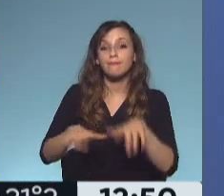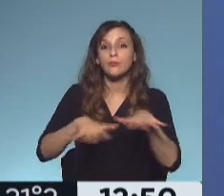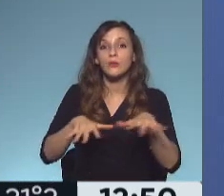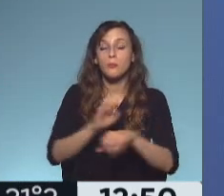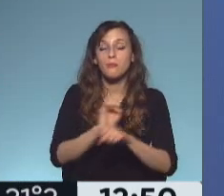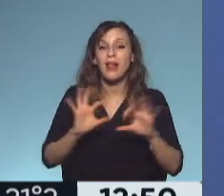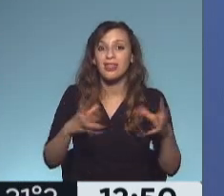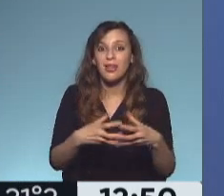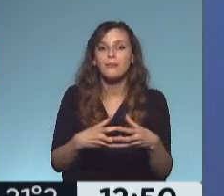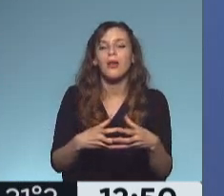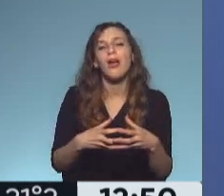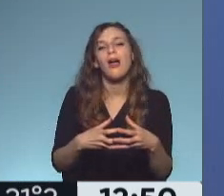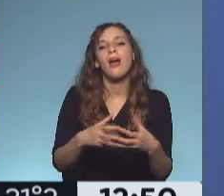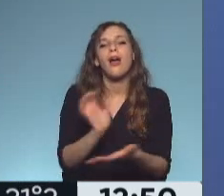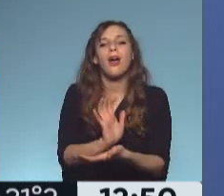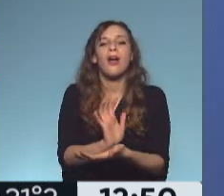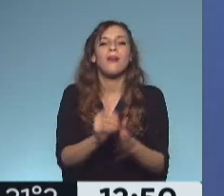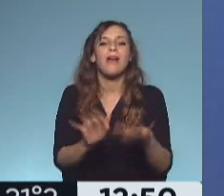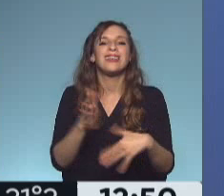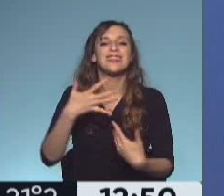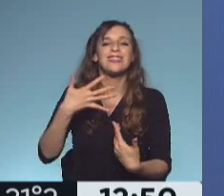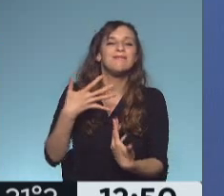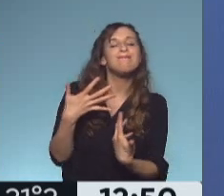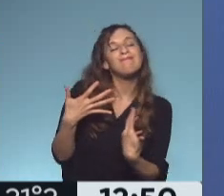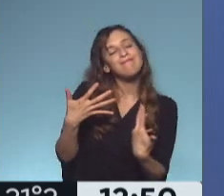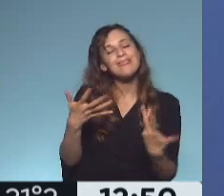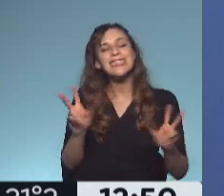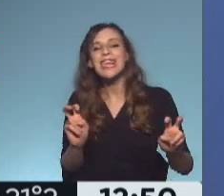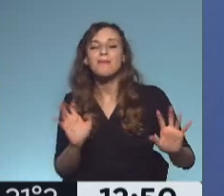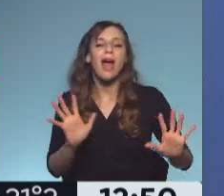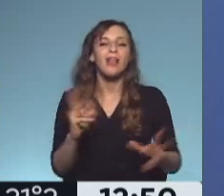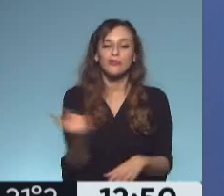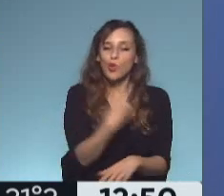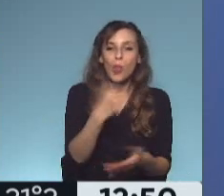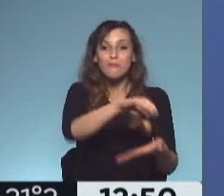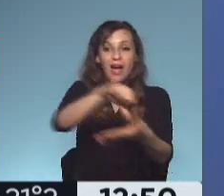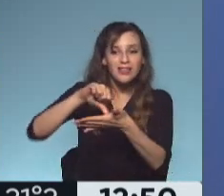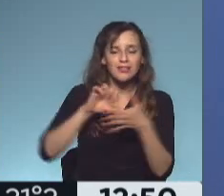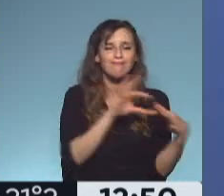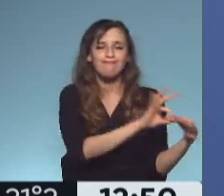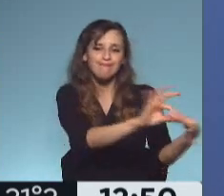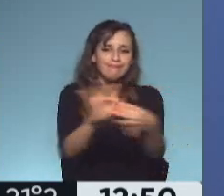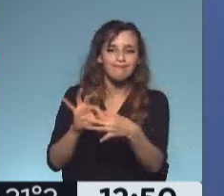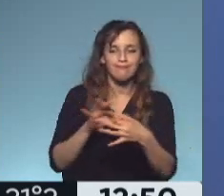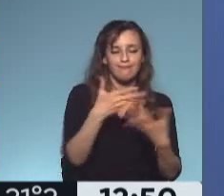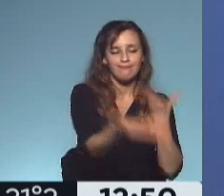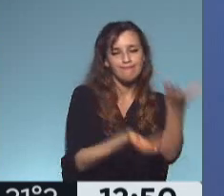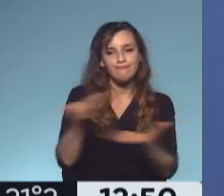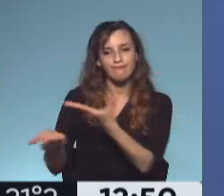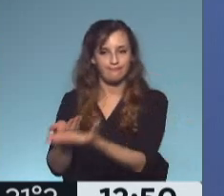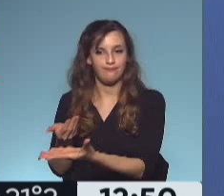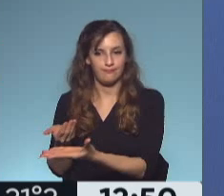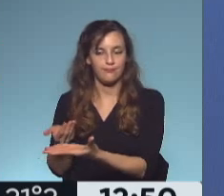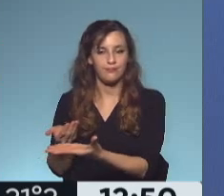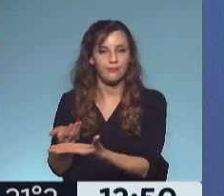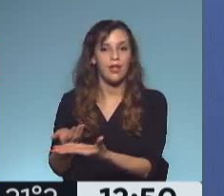que hablar más de una competencia más que de una competencia. O sea, necesitamos cooperación, colaboración y también tener lo